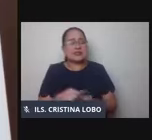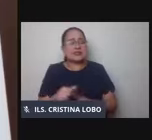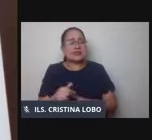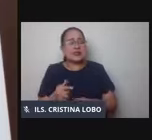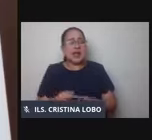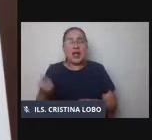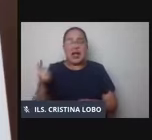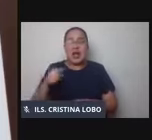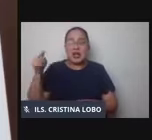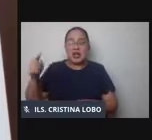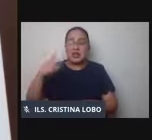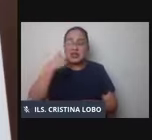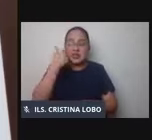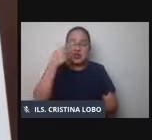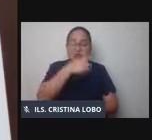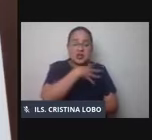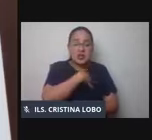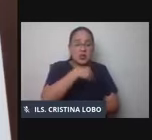una malentendida